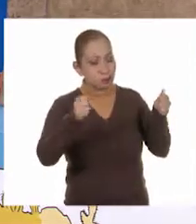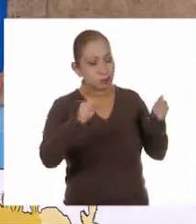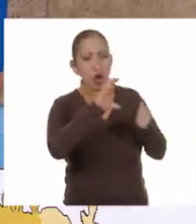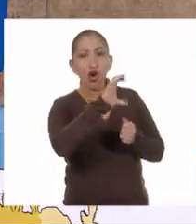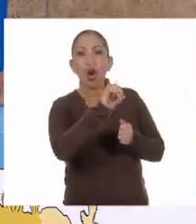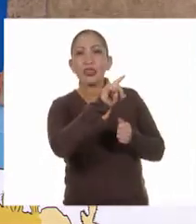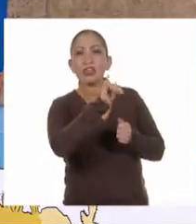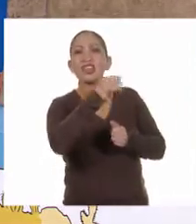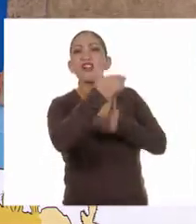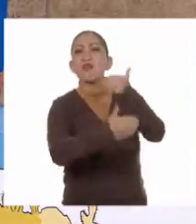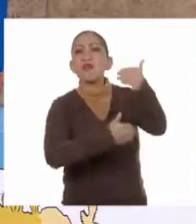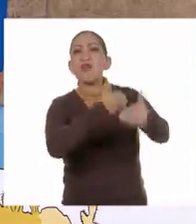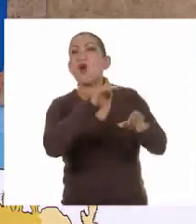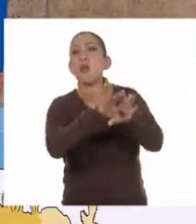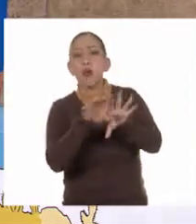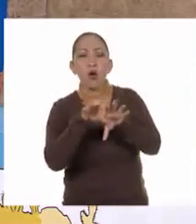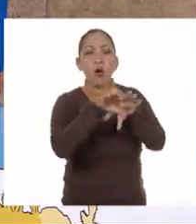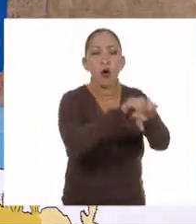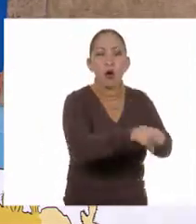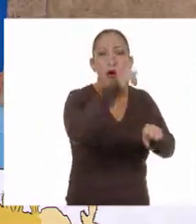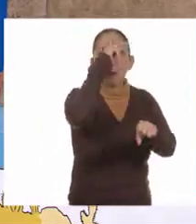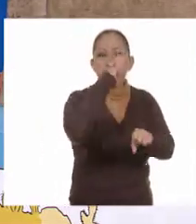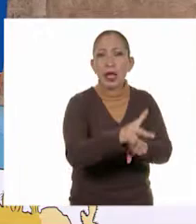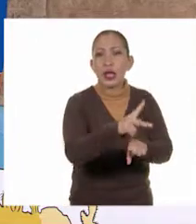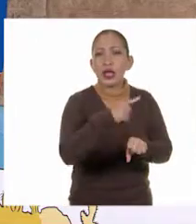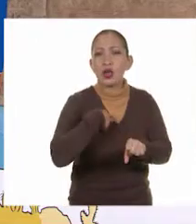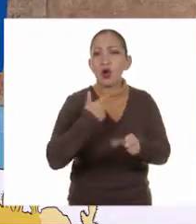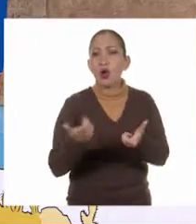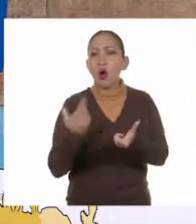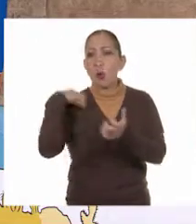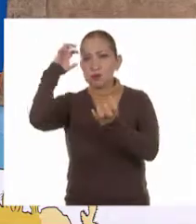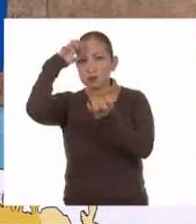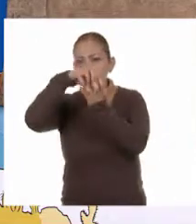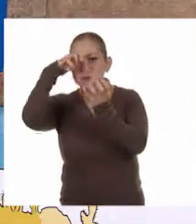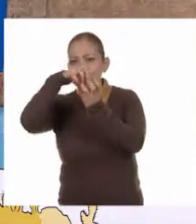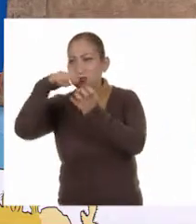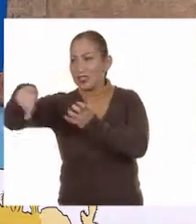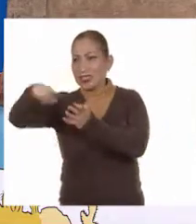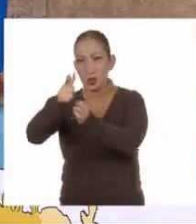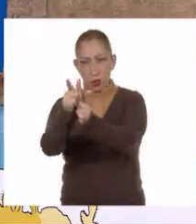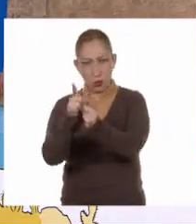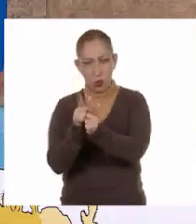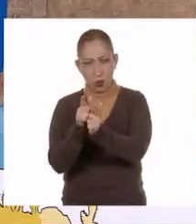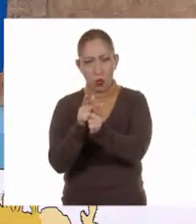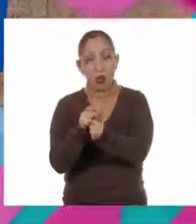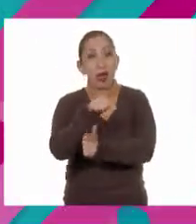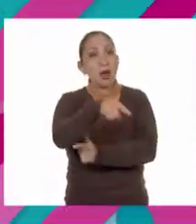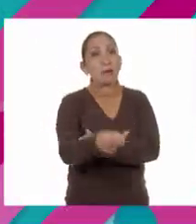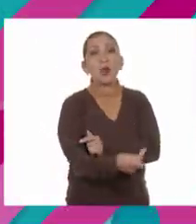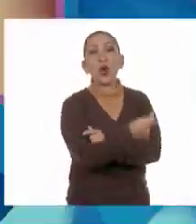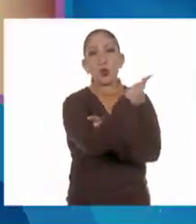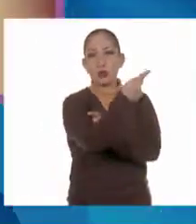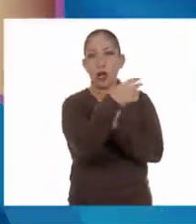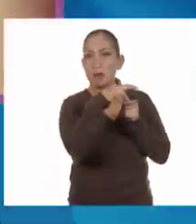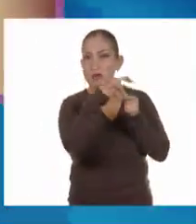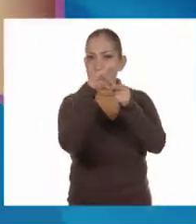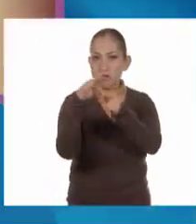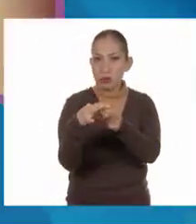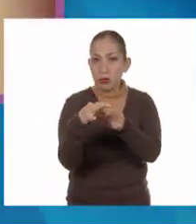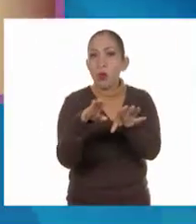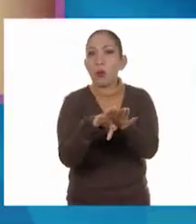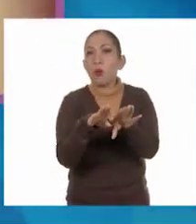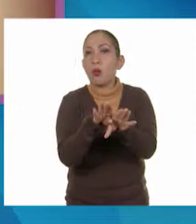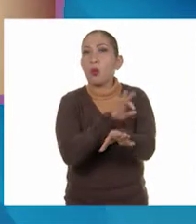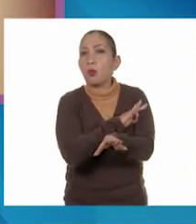de la conquista de México Tenochtitlan en manos de Cortés y sus aliados. La pregunta que guiará esta sesión es: ¿cómo